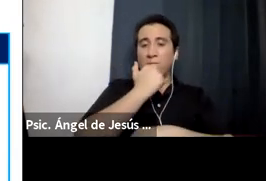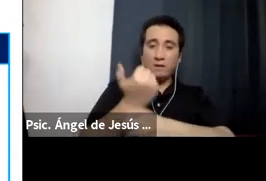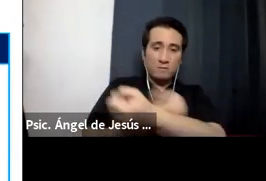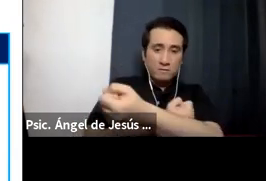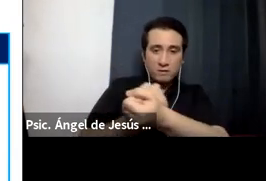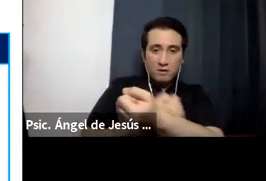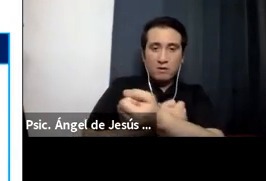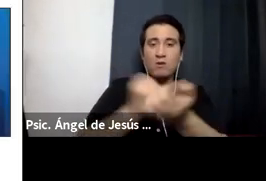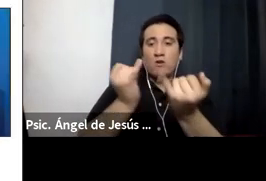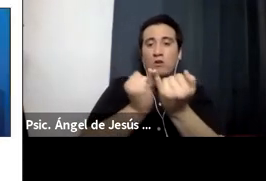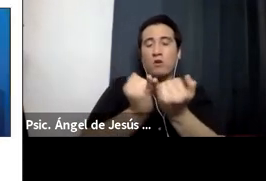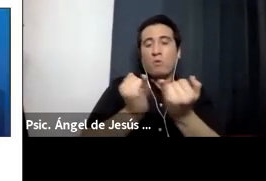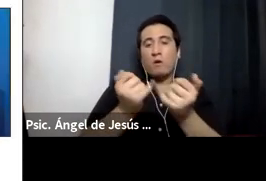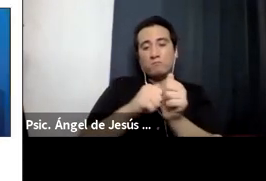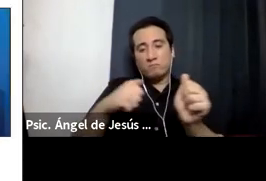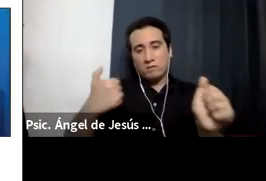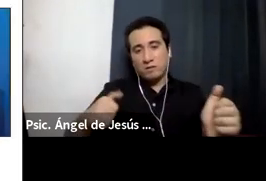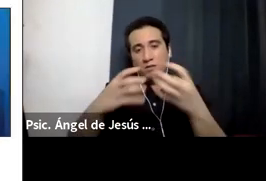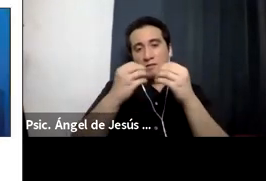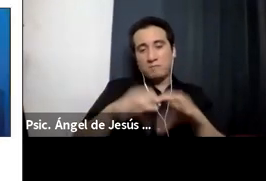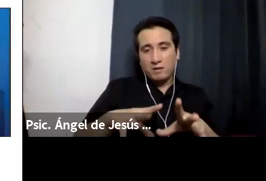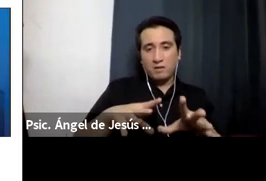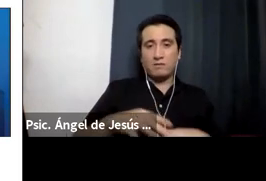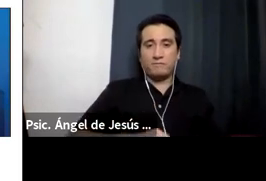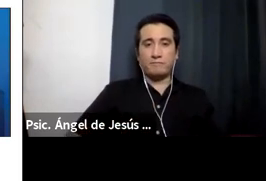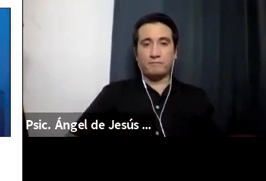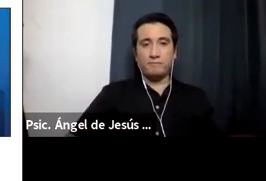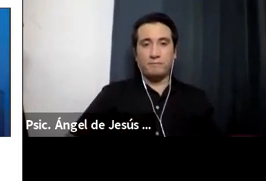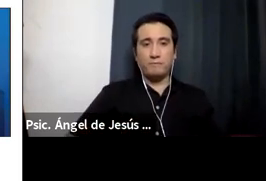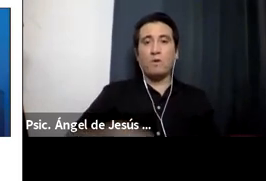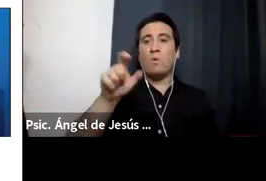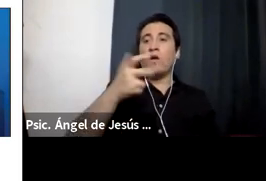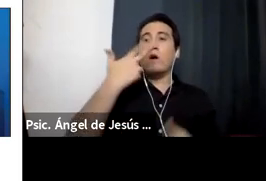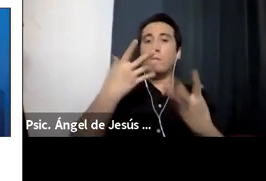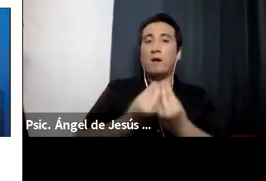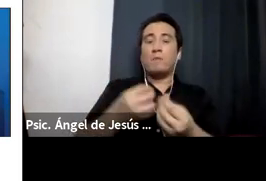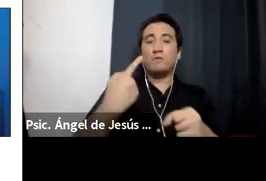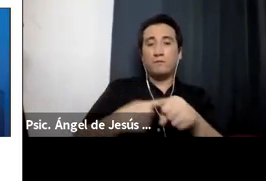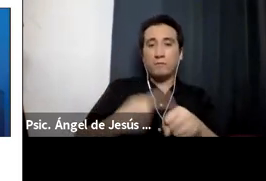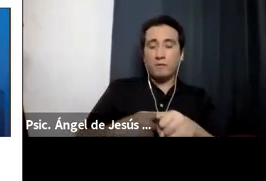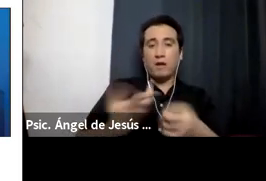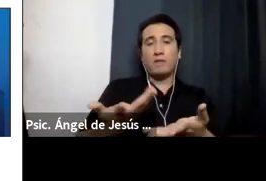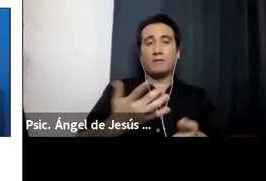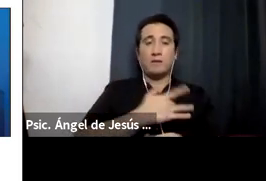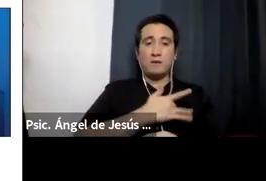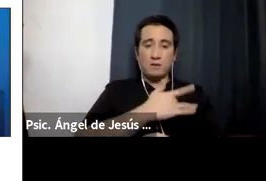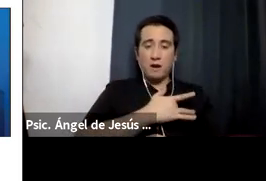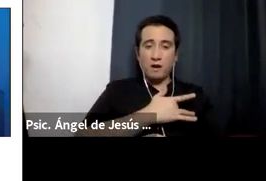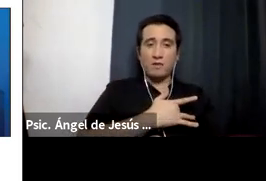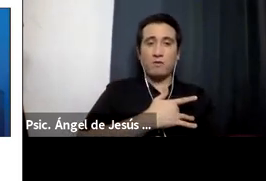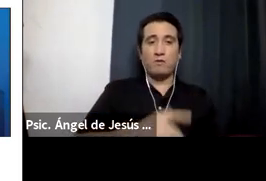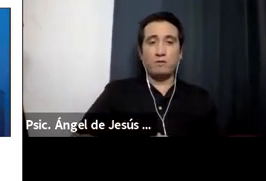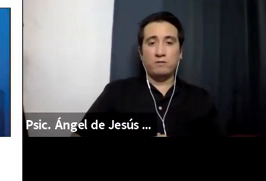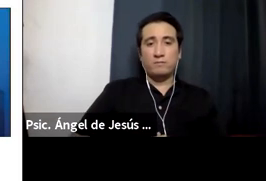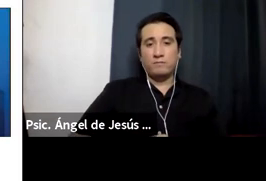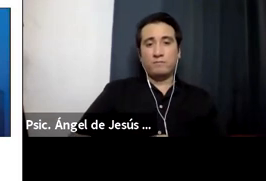la sensibilidad, sobre todo en los miembros inferiores. Cuando hablamos de enfermedades cardiometabólicas en México y por qué